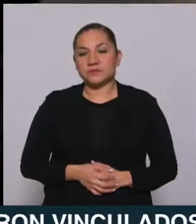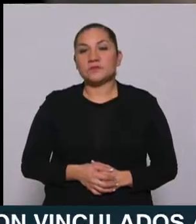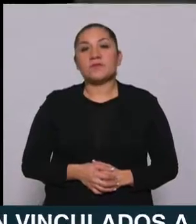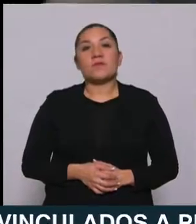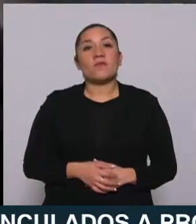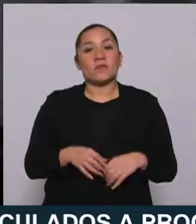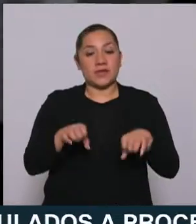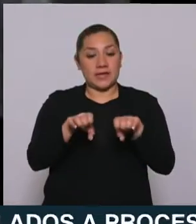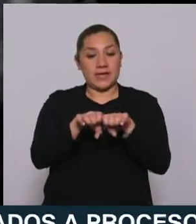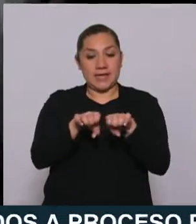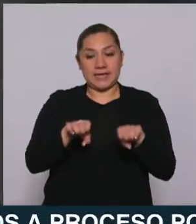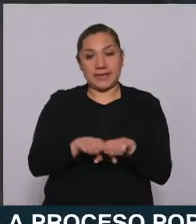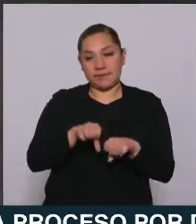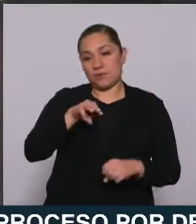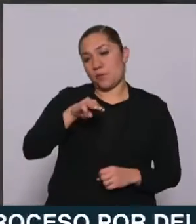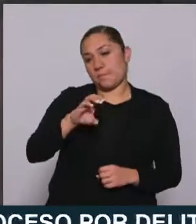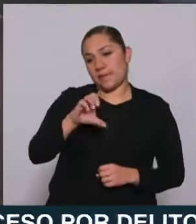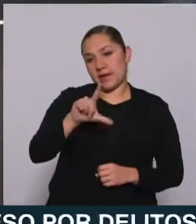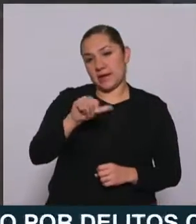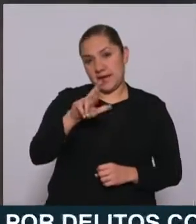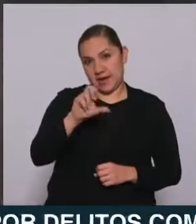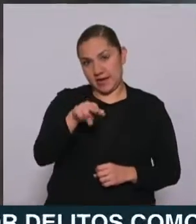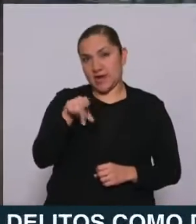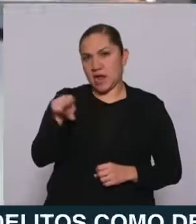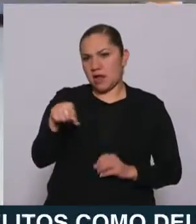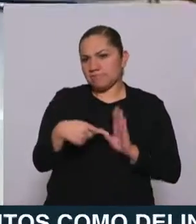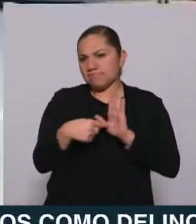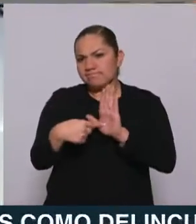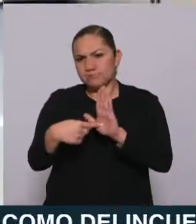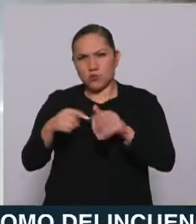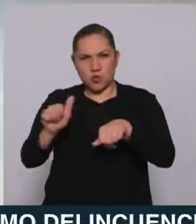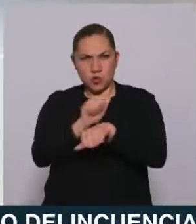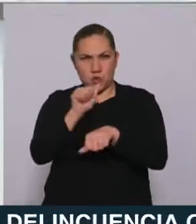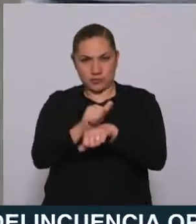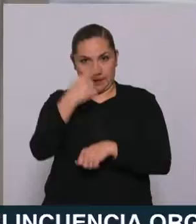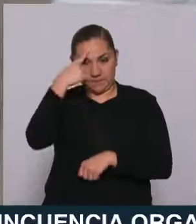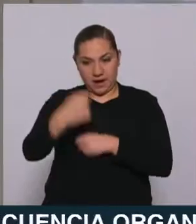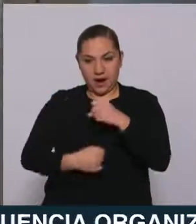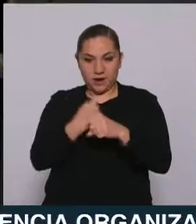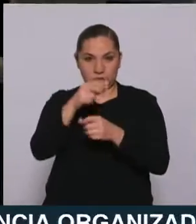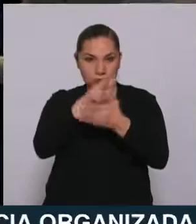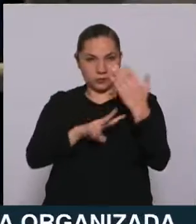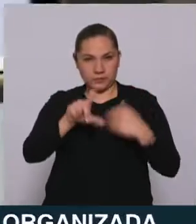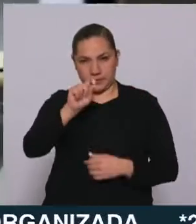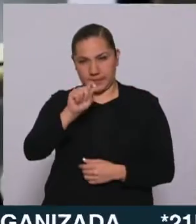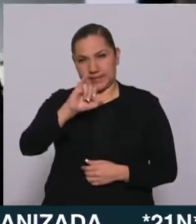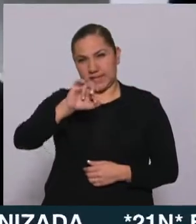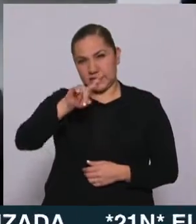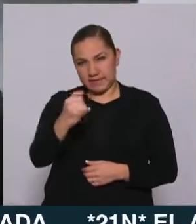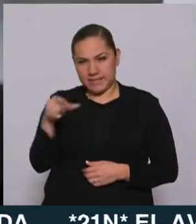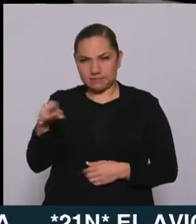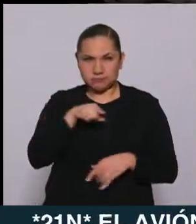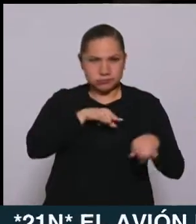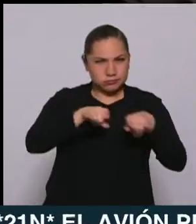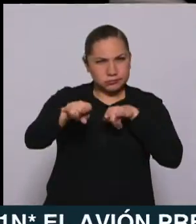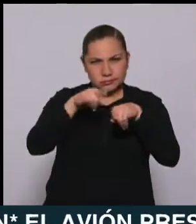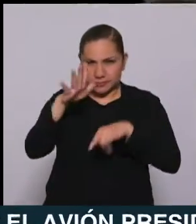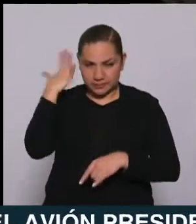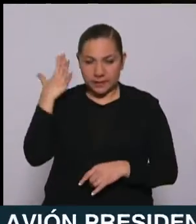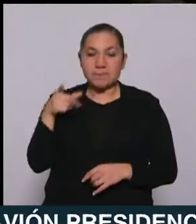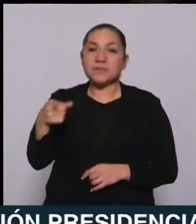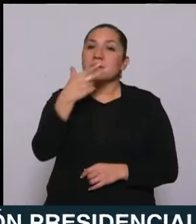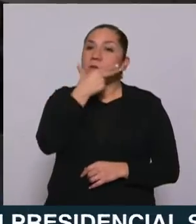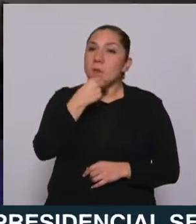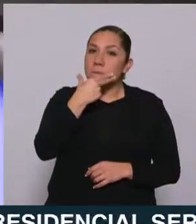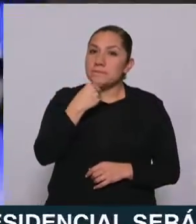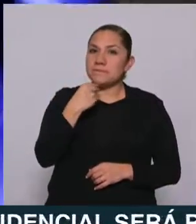El equipo Hero McLaren presentó el auto con el que correrá la temporada 2020 de la IndyCar, contando con el piloto mexicano Patricio O'Ward de